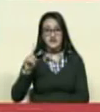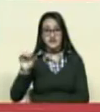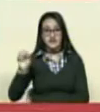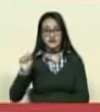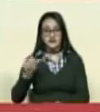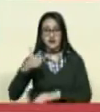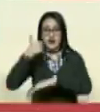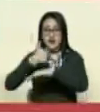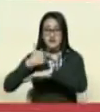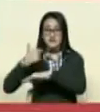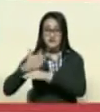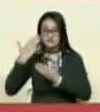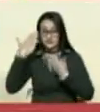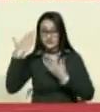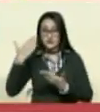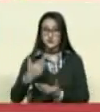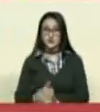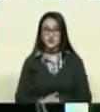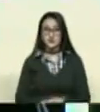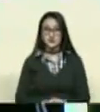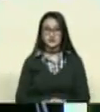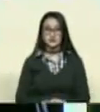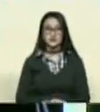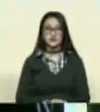Capital, querido camarada, compañero.